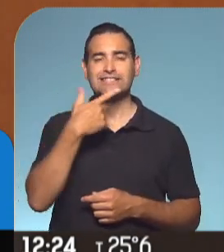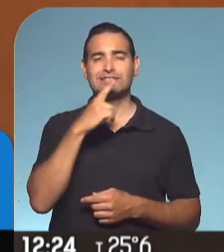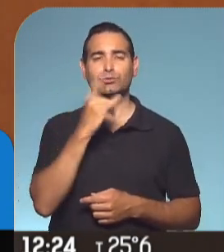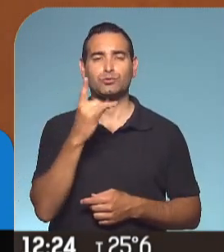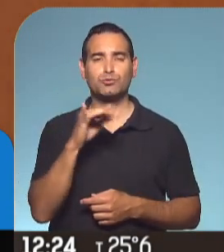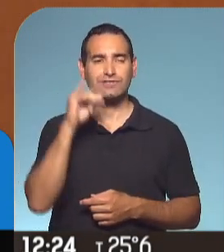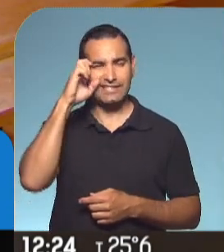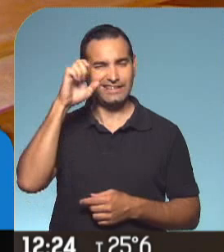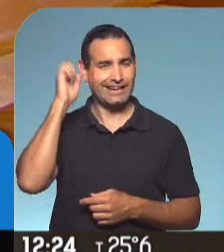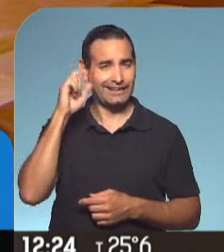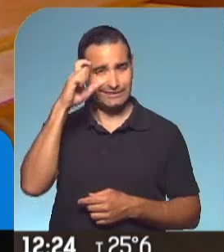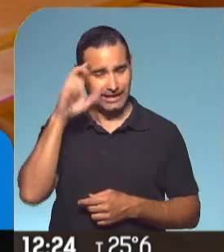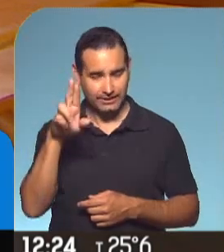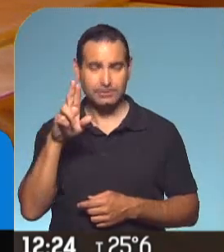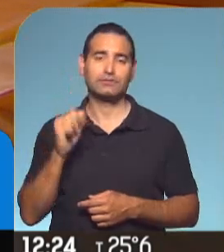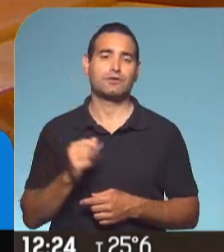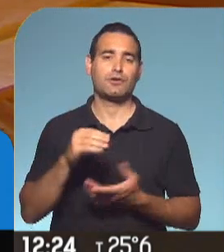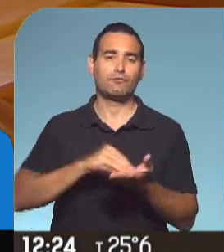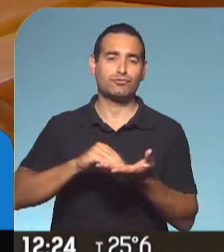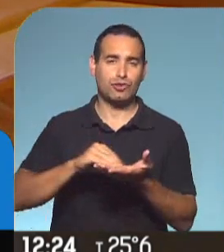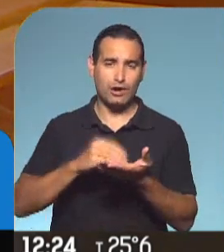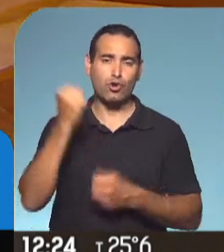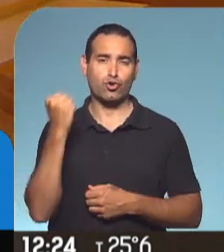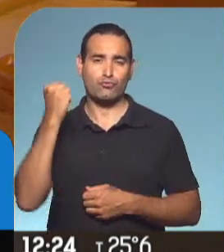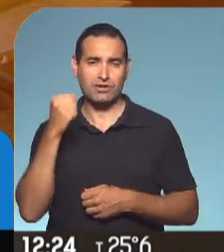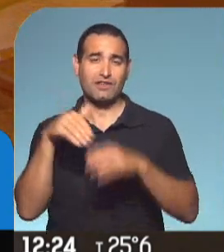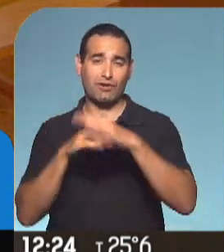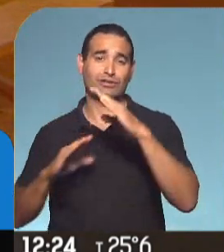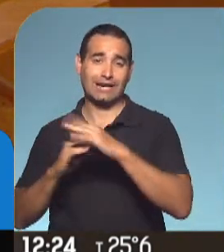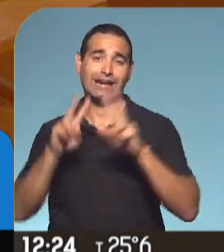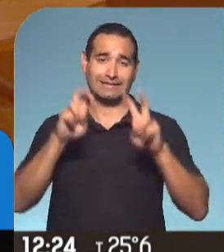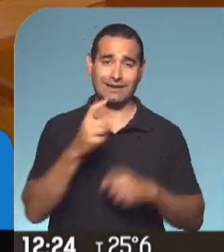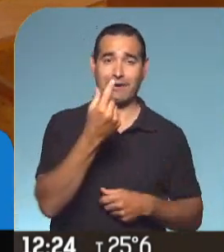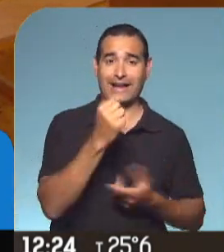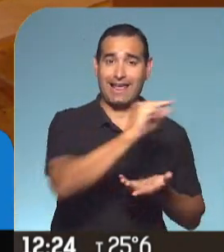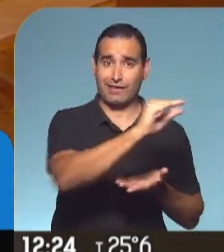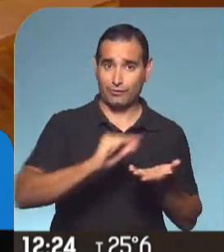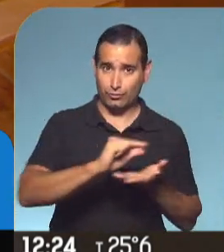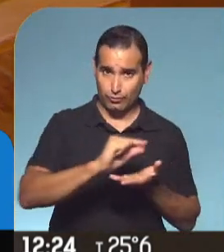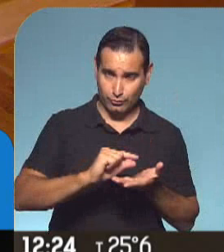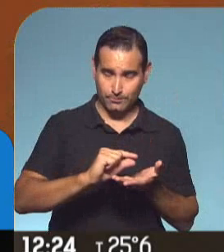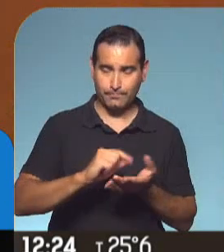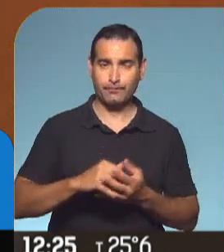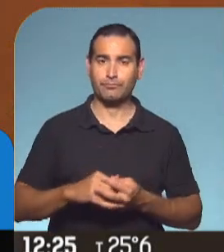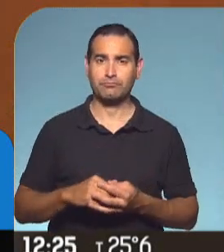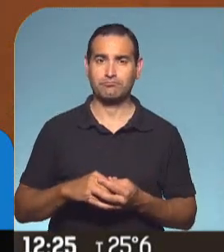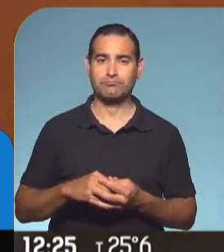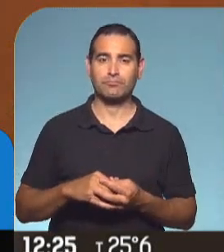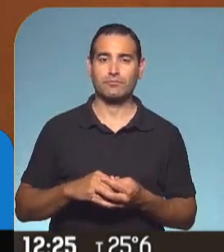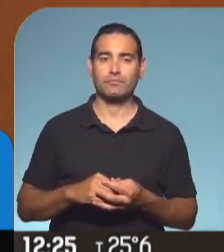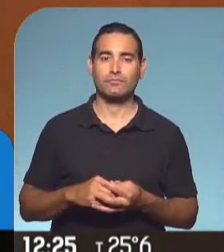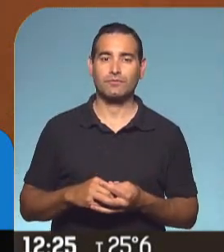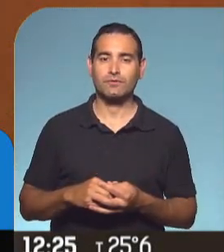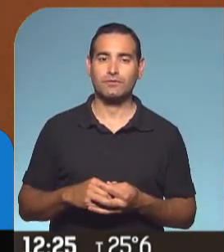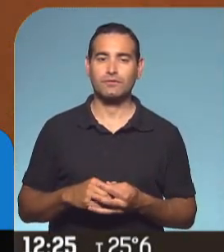bien. 4 funcionarios del área de economía del Banco Central por ese crédito stand-by. Digamos, es interesante ver, si uno quiere seguir la